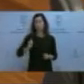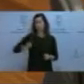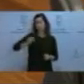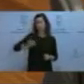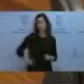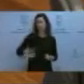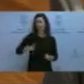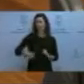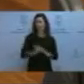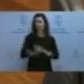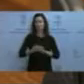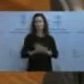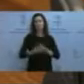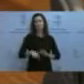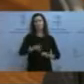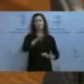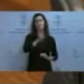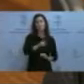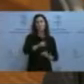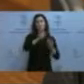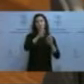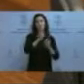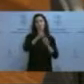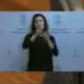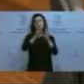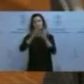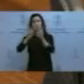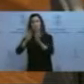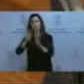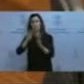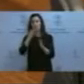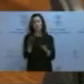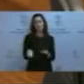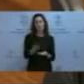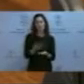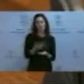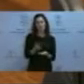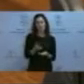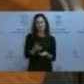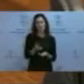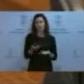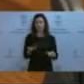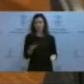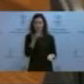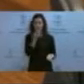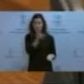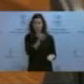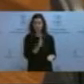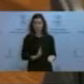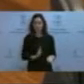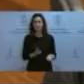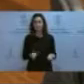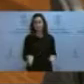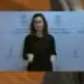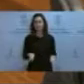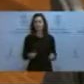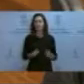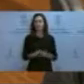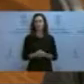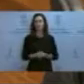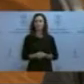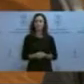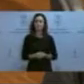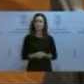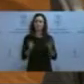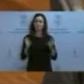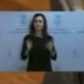dijo aquí esta mañana, de 1.079 folios de extensión, si bien la cuestión a la que usted se refiere pues ya ha sido objeto de